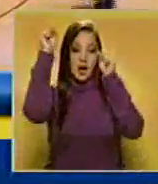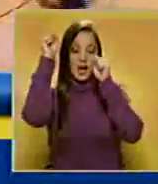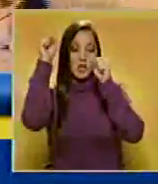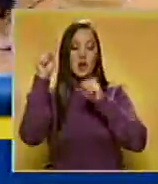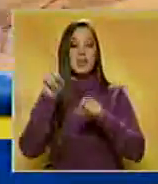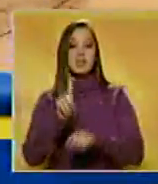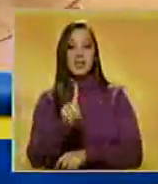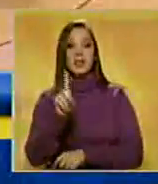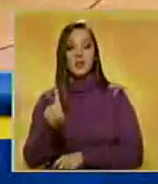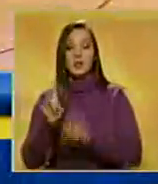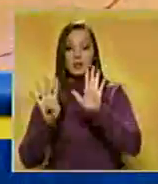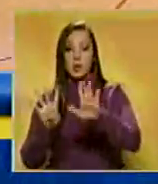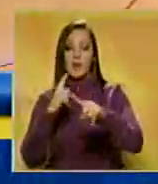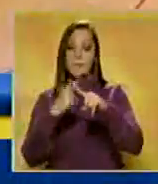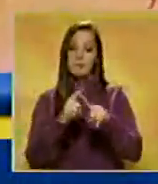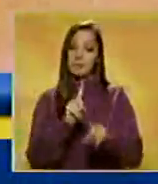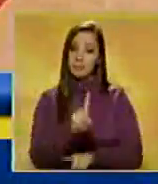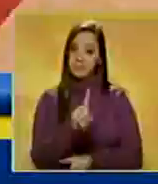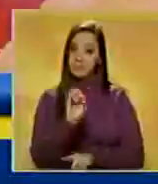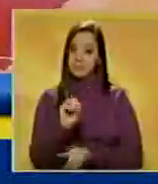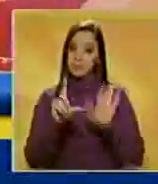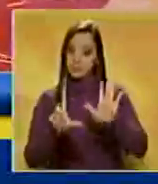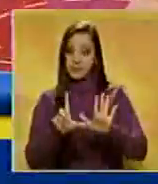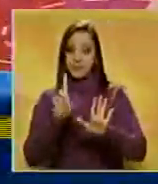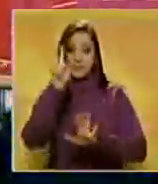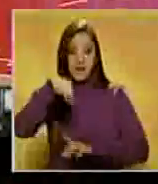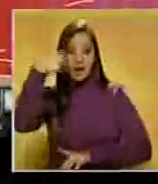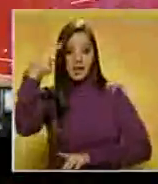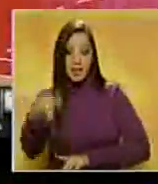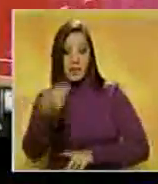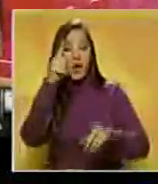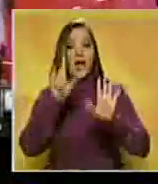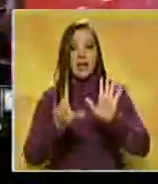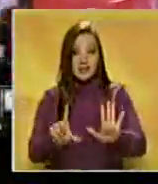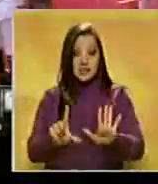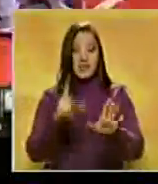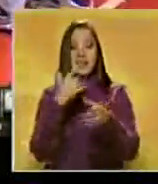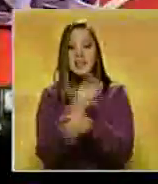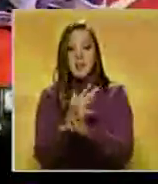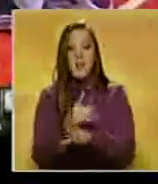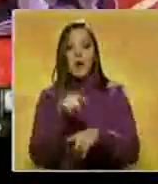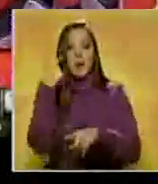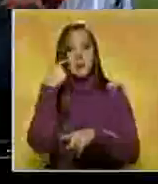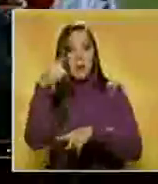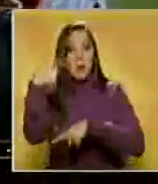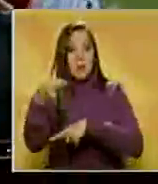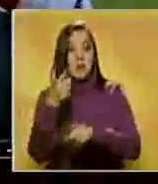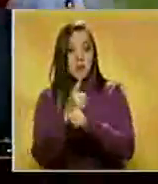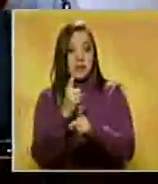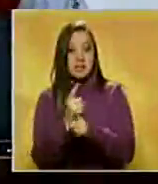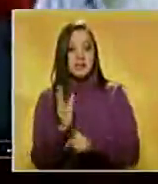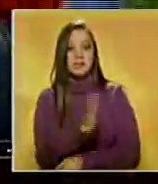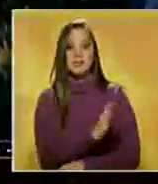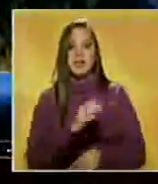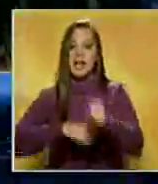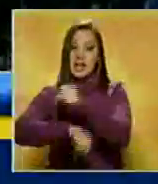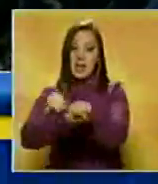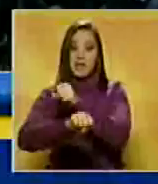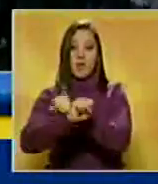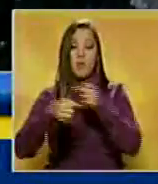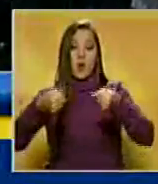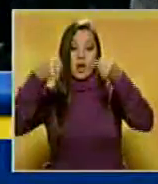Ángeles 119-107 y forzaron el séptimo juego de la semifinal de la Conferencia Oeste. Pasamos al fútbol con la